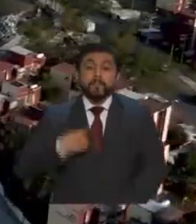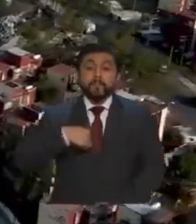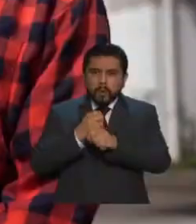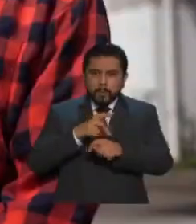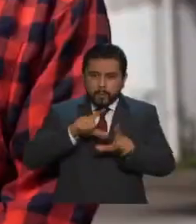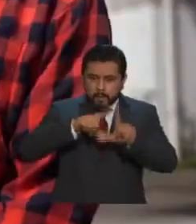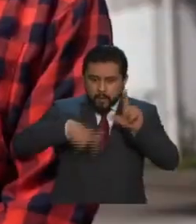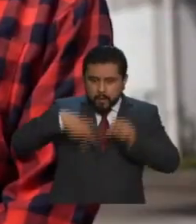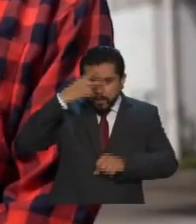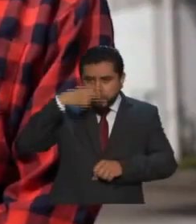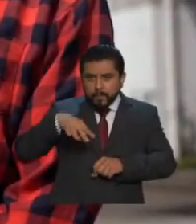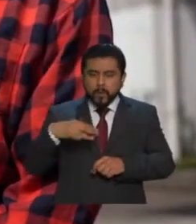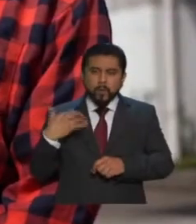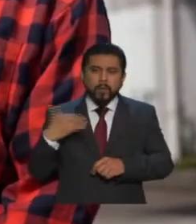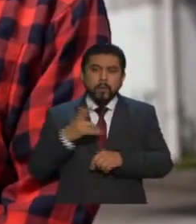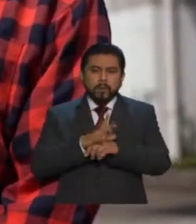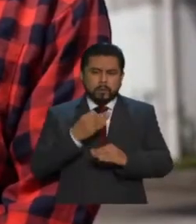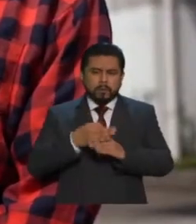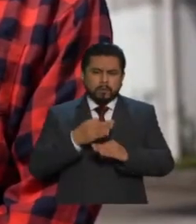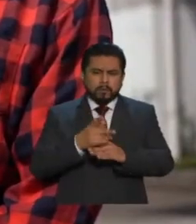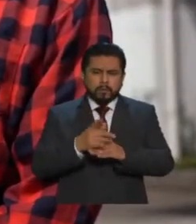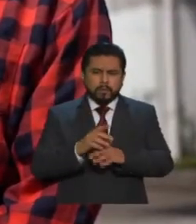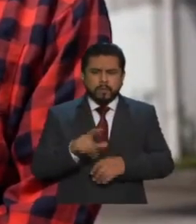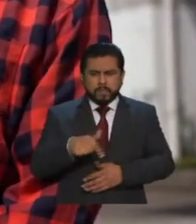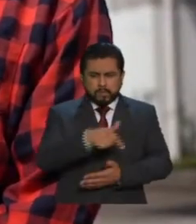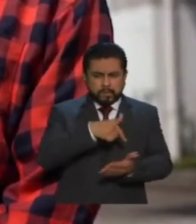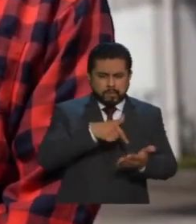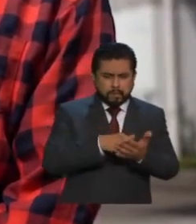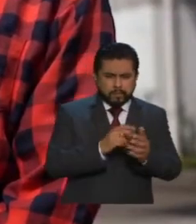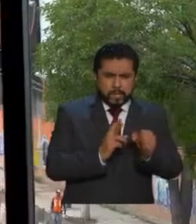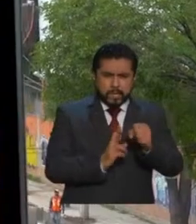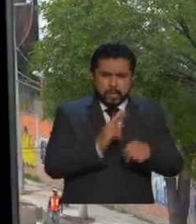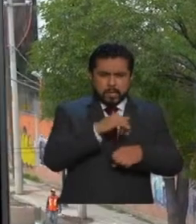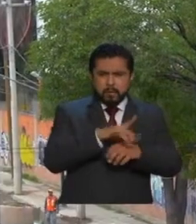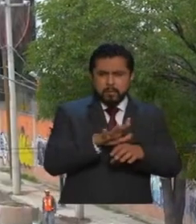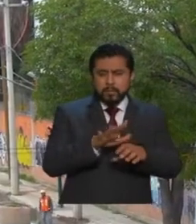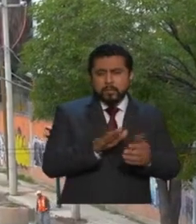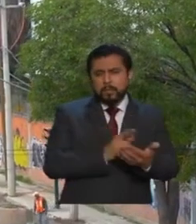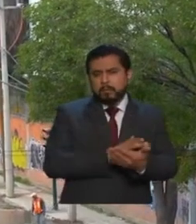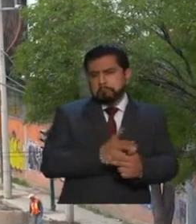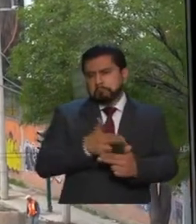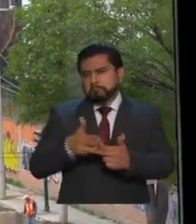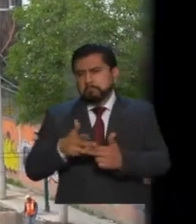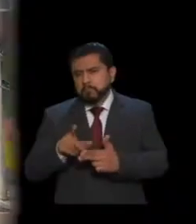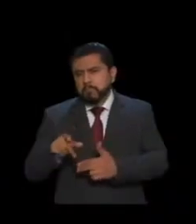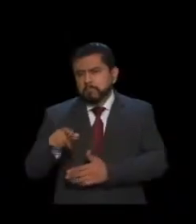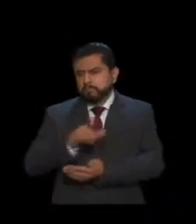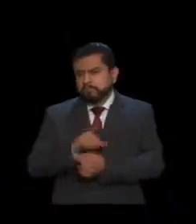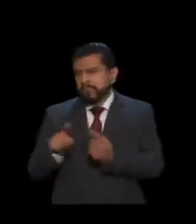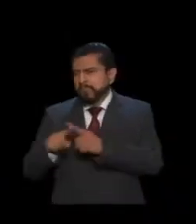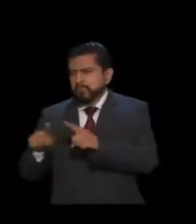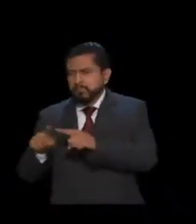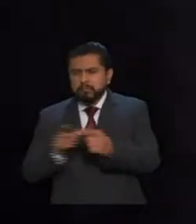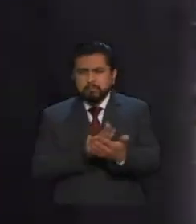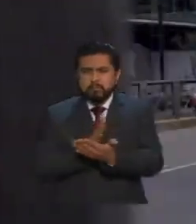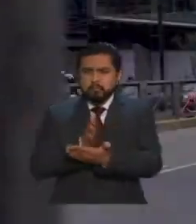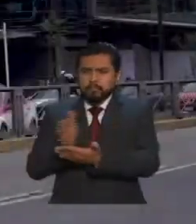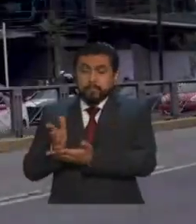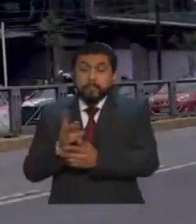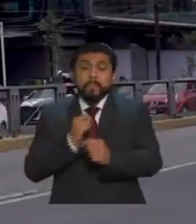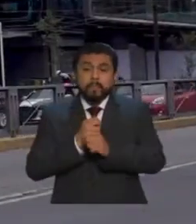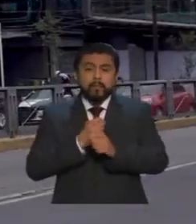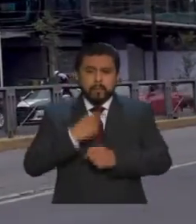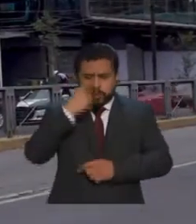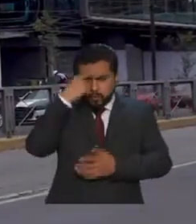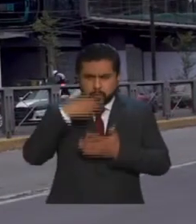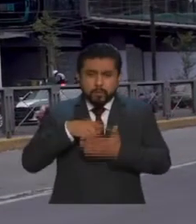mucho tiempo. En el tramo que está abierto, que es de Tlalpesca a Campo de Revolución, es una alternativa al transporte que ya hay, pero pienso que este